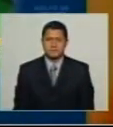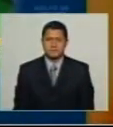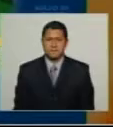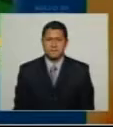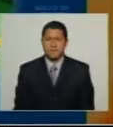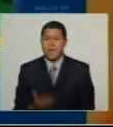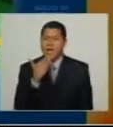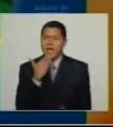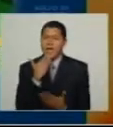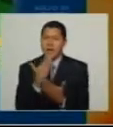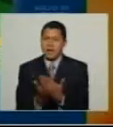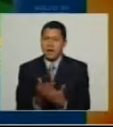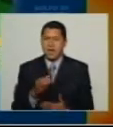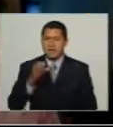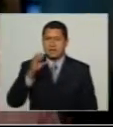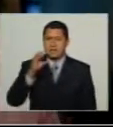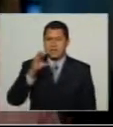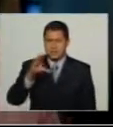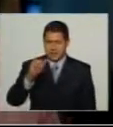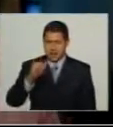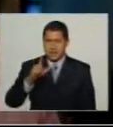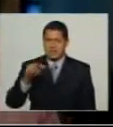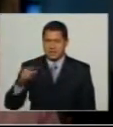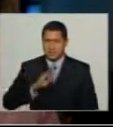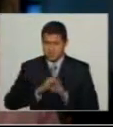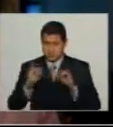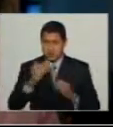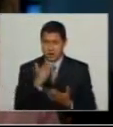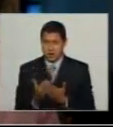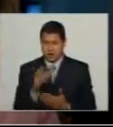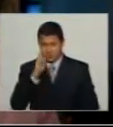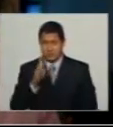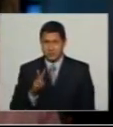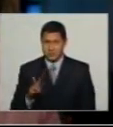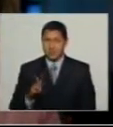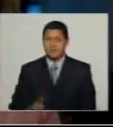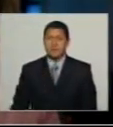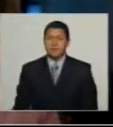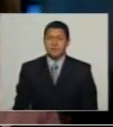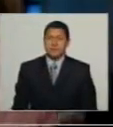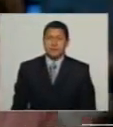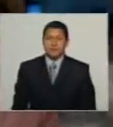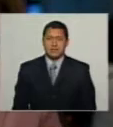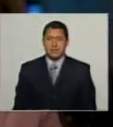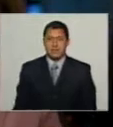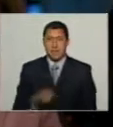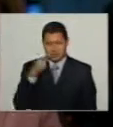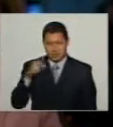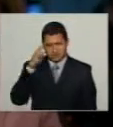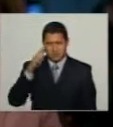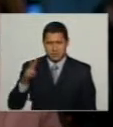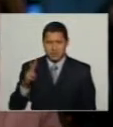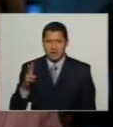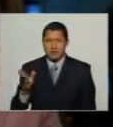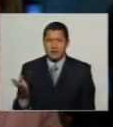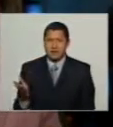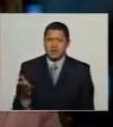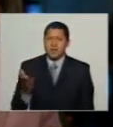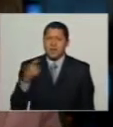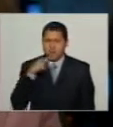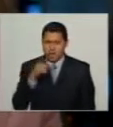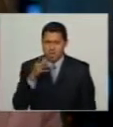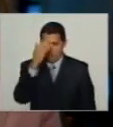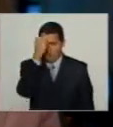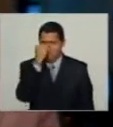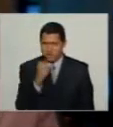Bien, muchas gracias, Cruzcaya, a Liz nos daba también el ángulo desde México de estas manifestaciones en contra de las